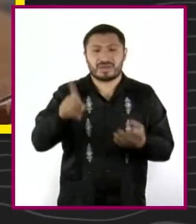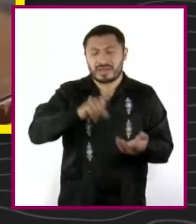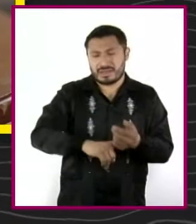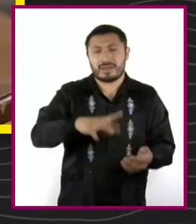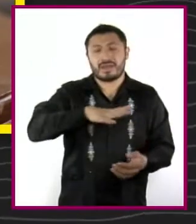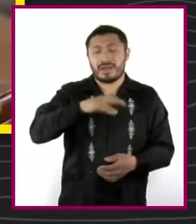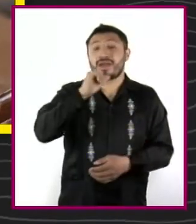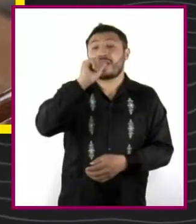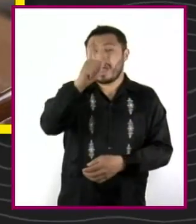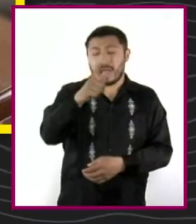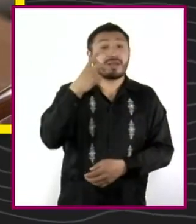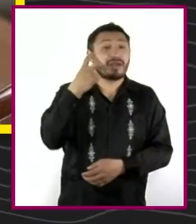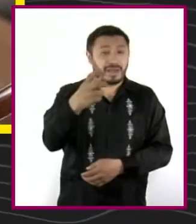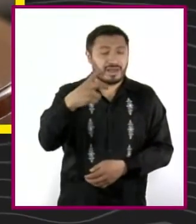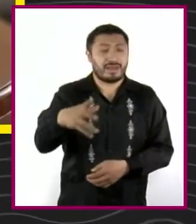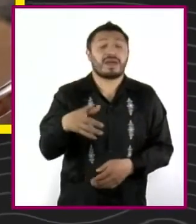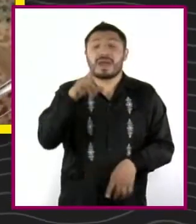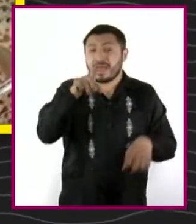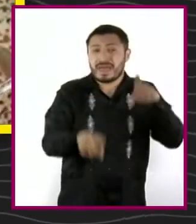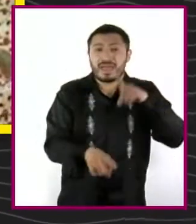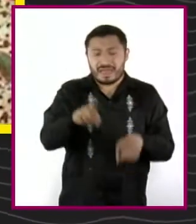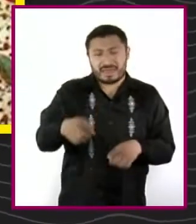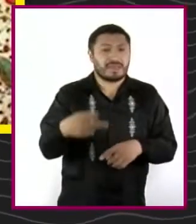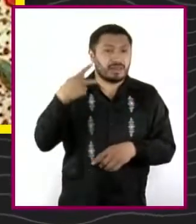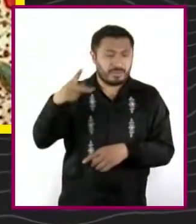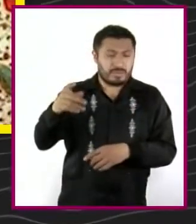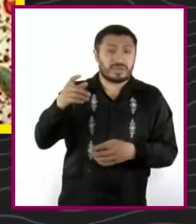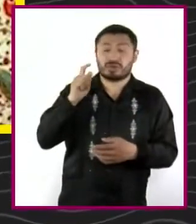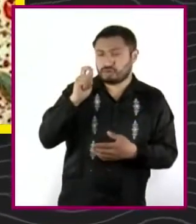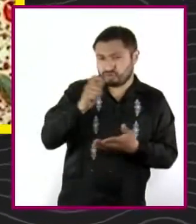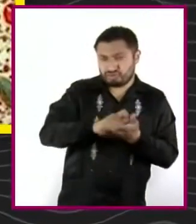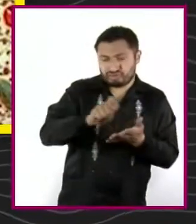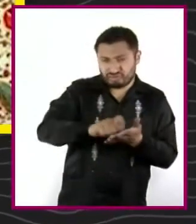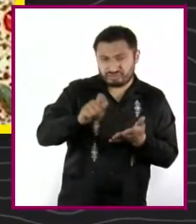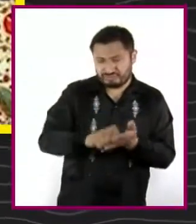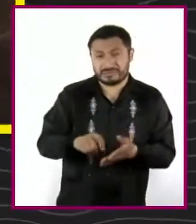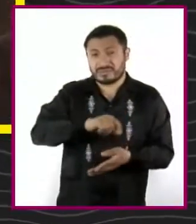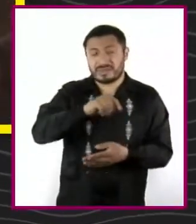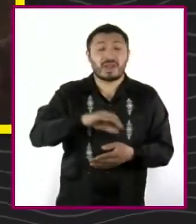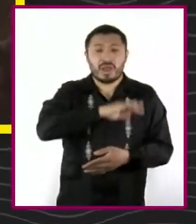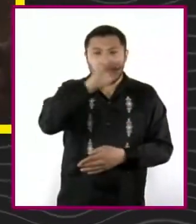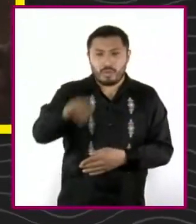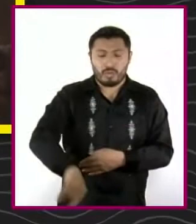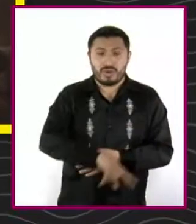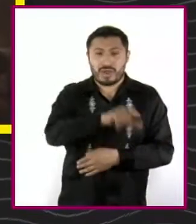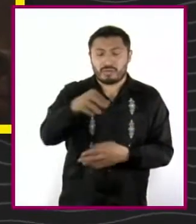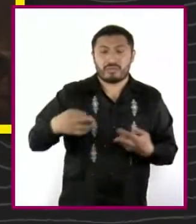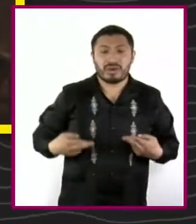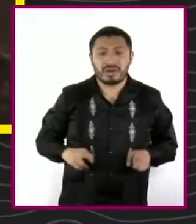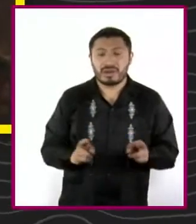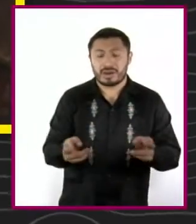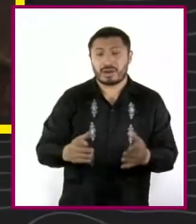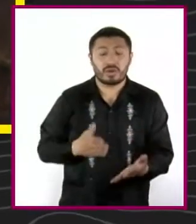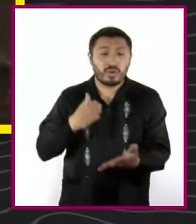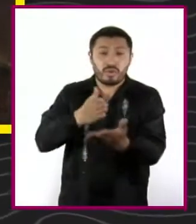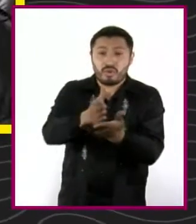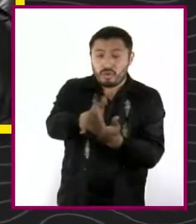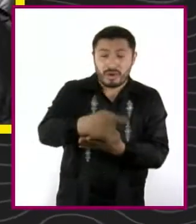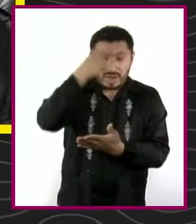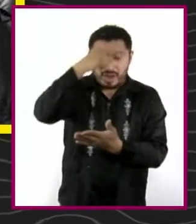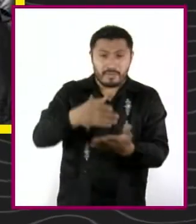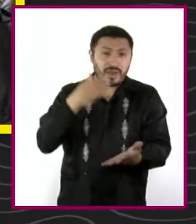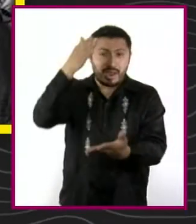alma, la cual, de acuerdo a sus mitos, después de la muerte cruzaba un río para llegar al reino de los